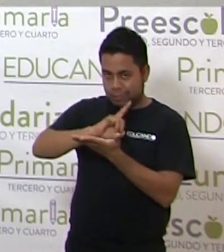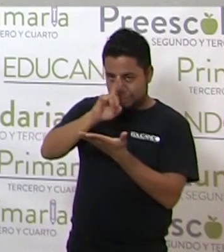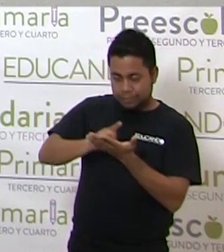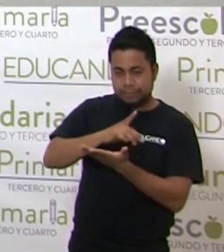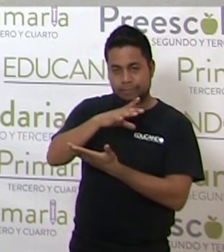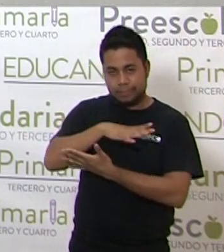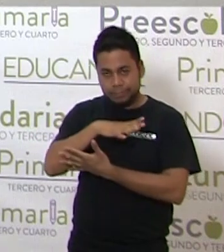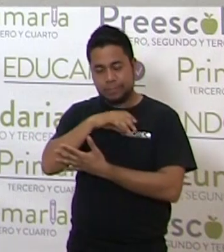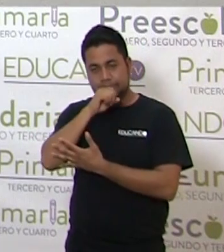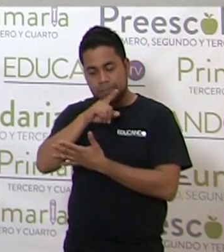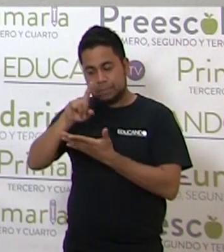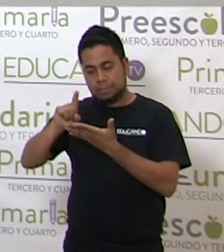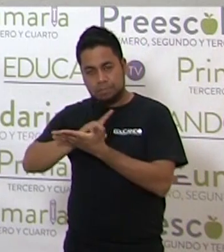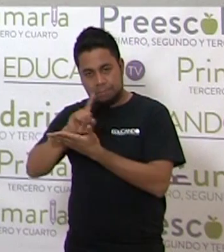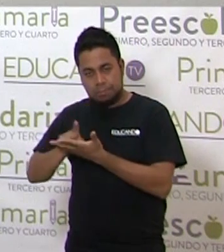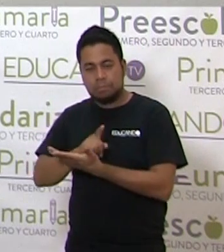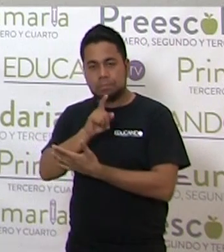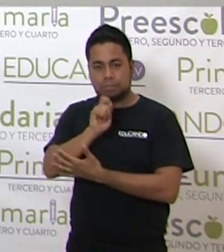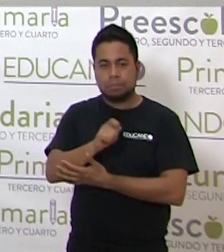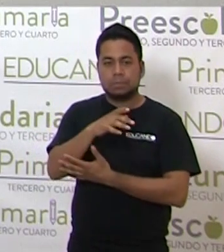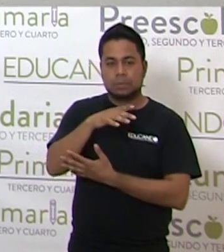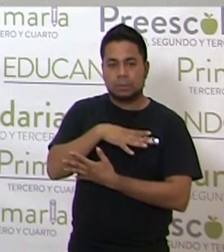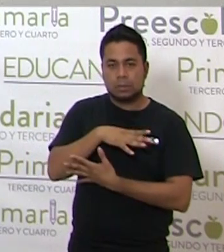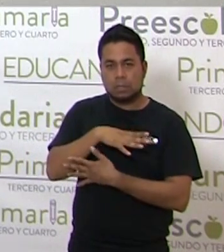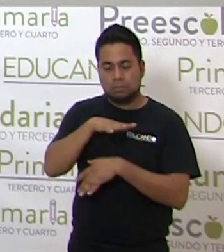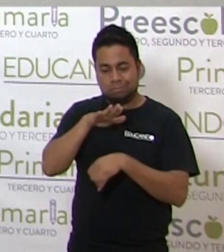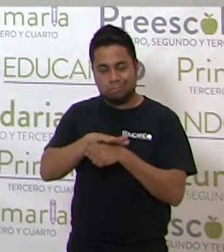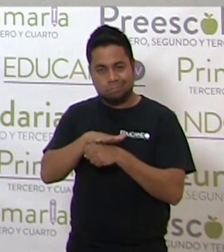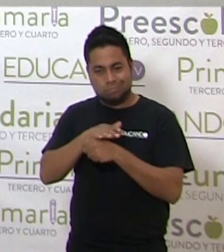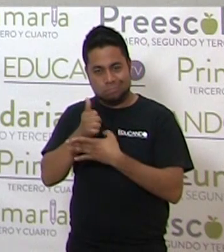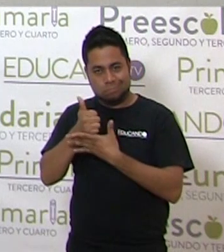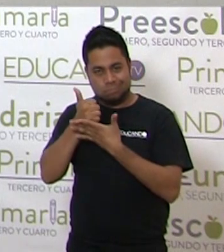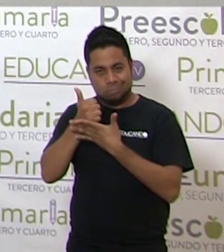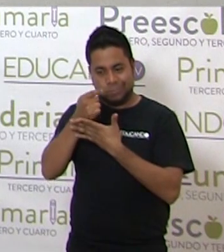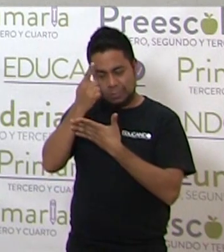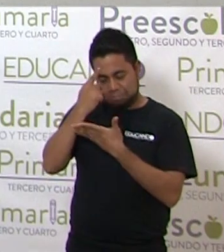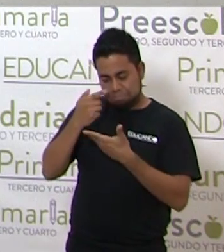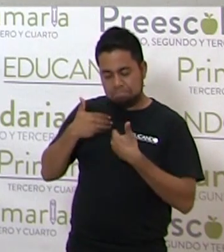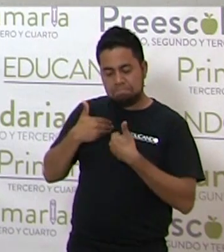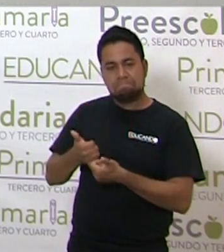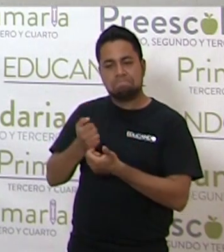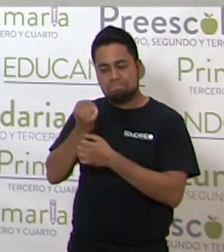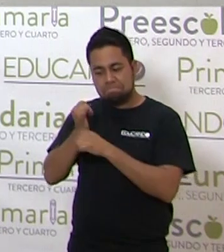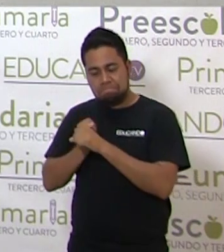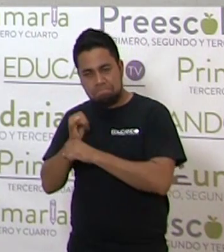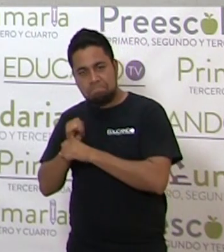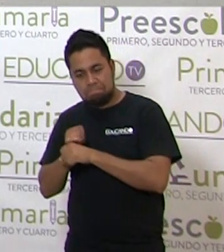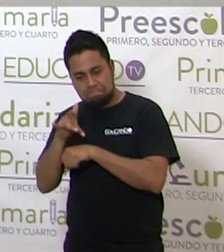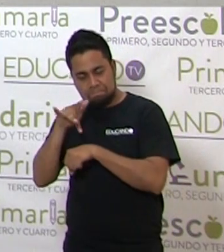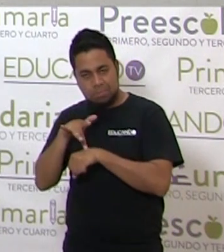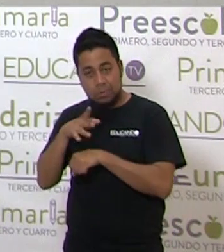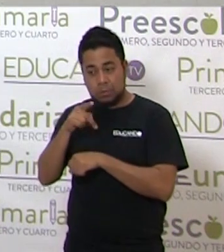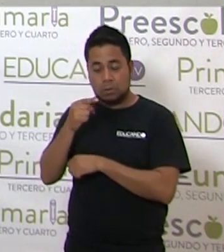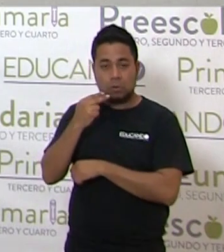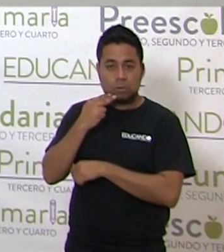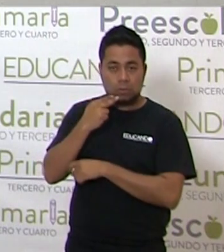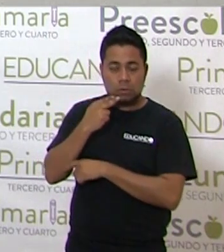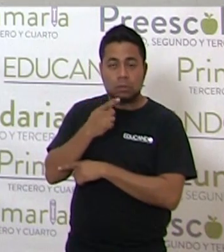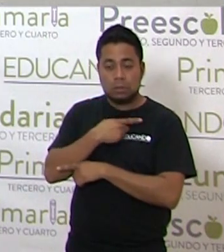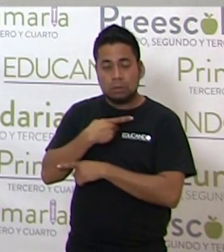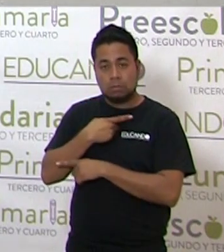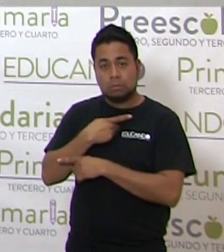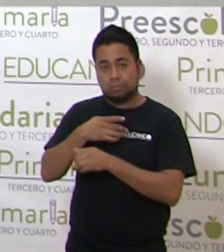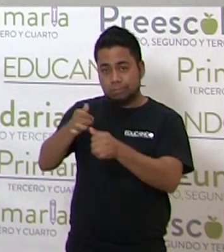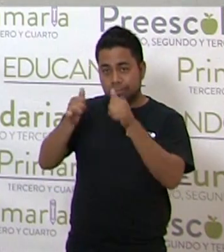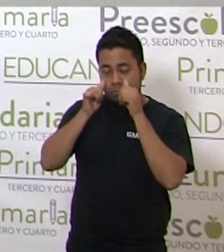y las enciclopedias son de mucha ayuda para hacer investigación. Lo que sí tenemos que estar muy atentos